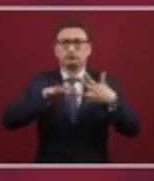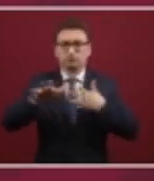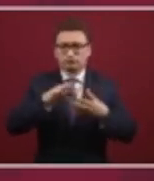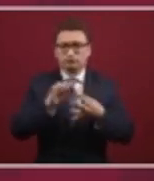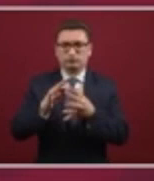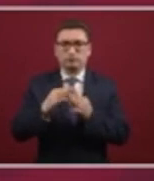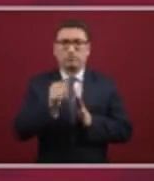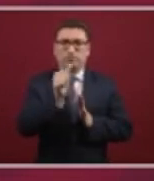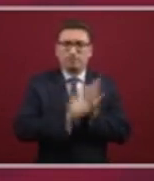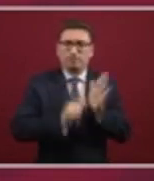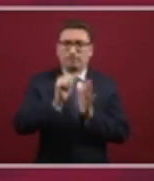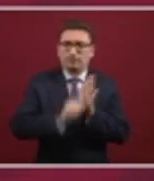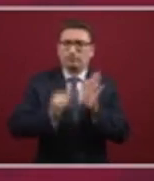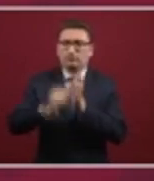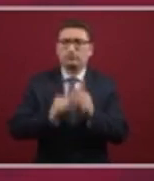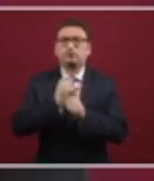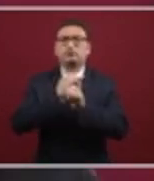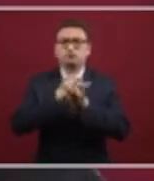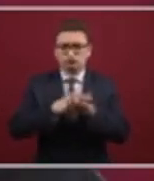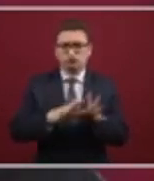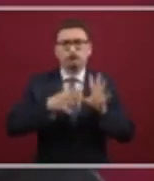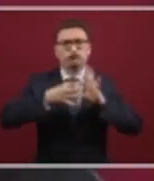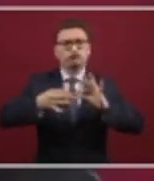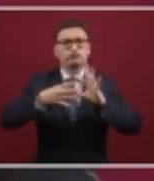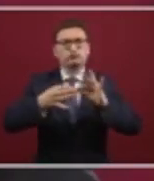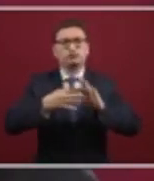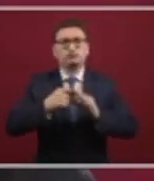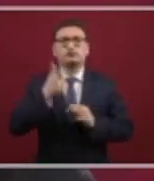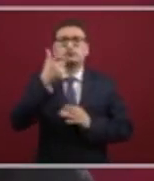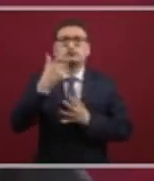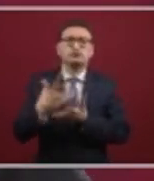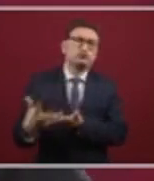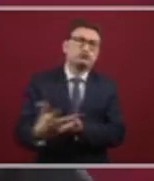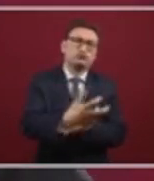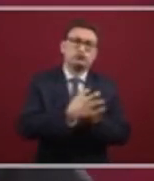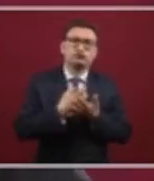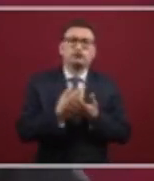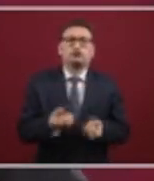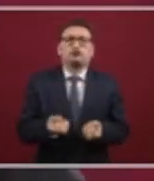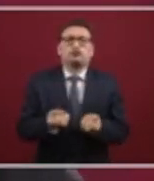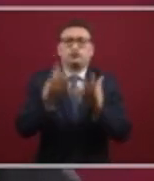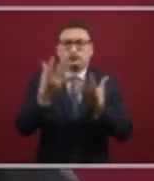mes se informe de cuánto ingresa.